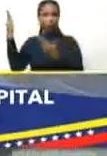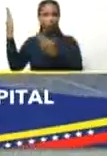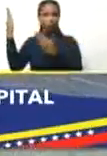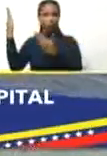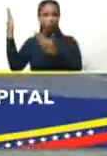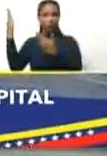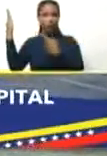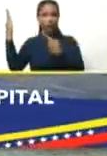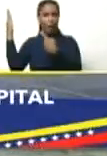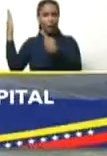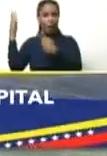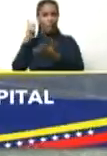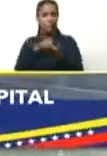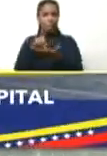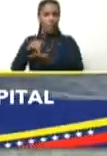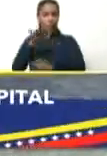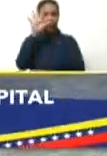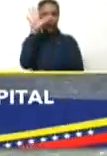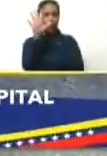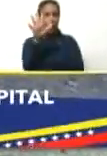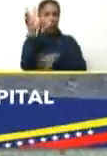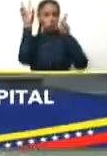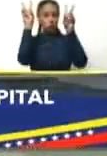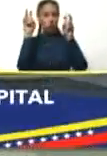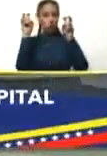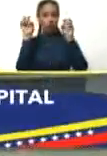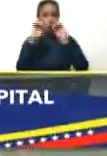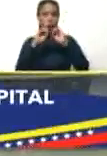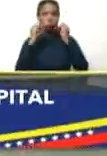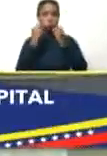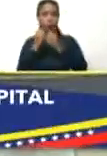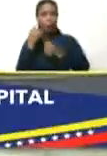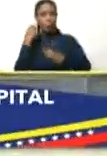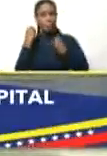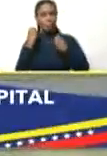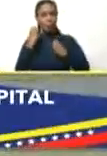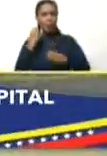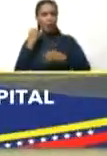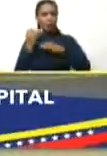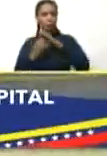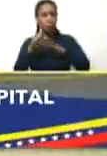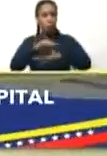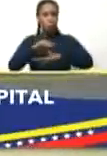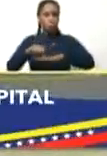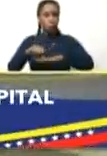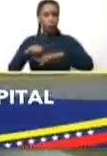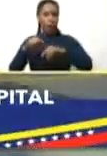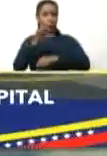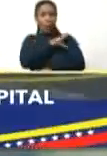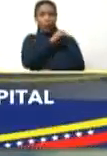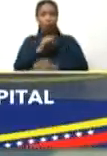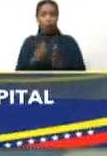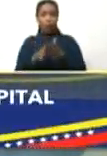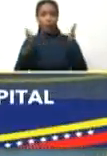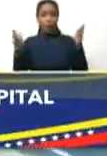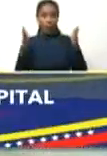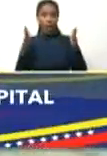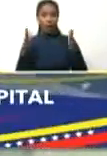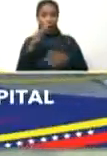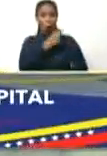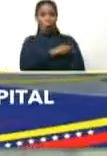esta intervención para tener 5 nuevos quirófanos. Pero dejemos que sea el propio director de este gran hospital José María